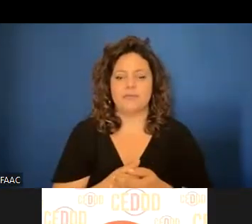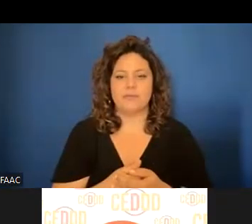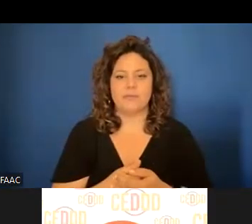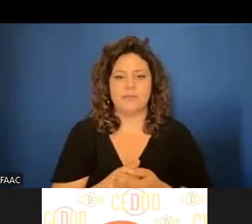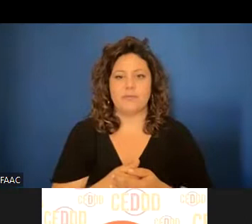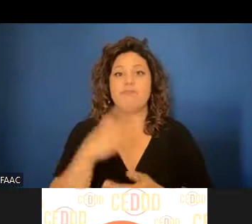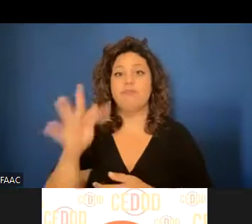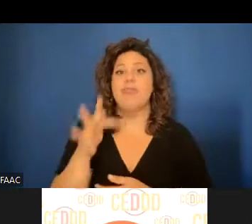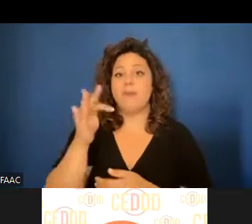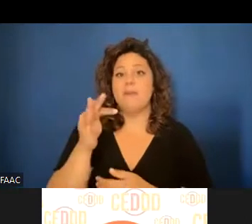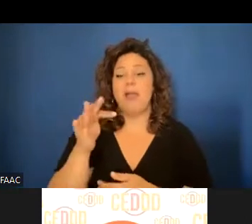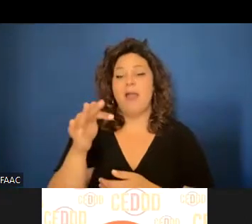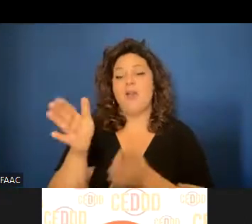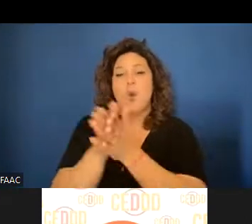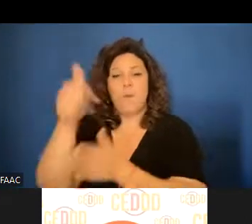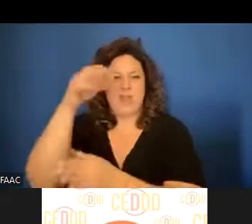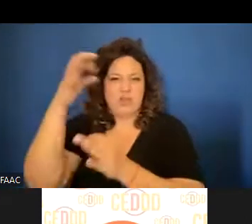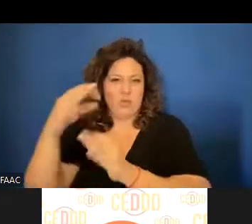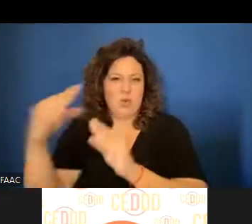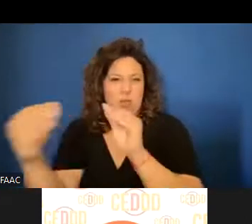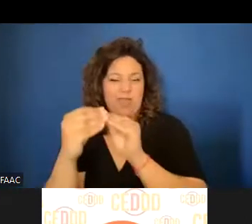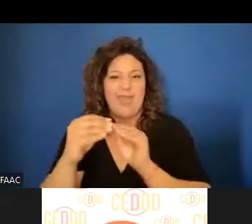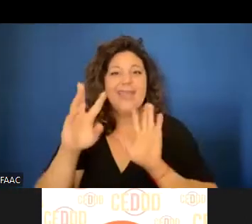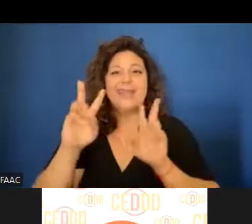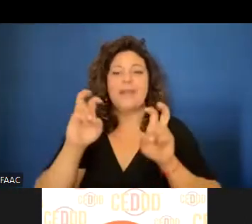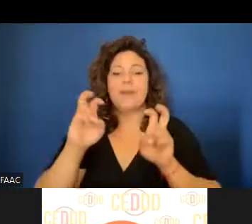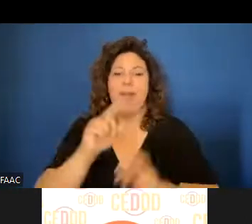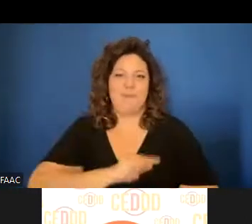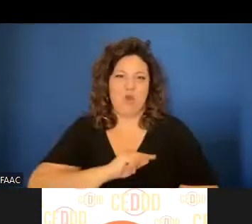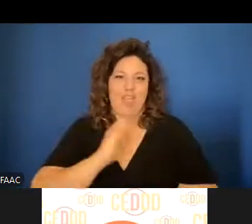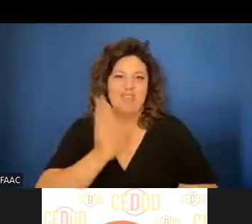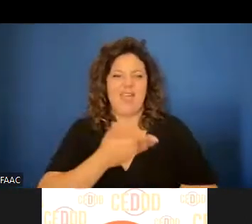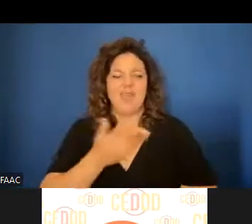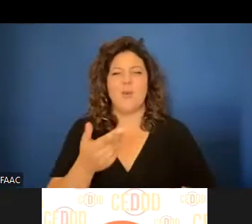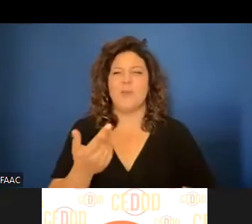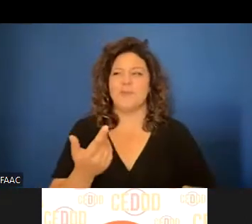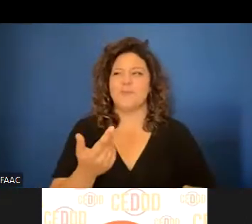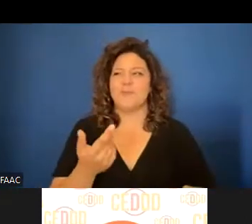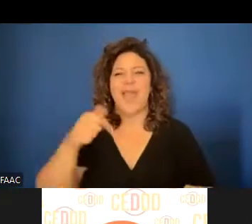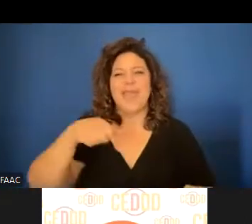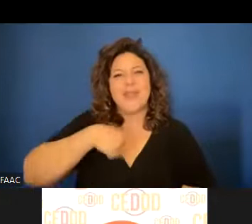quejas del suelo, por decirlo así, lleguen a esas esferas.